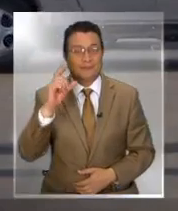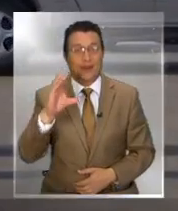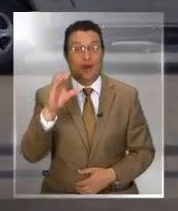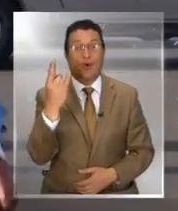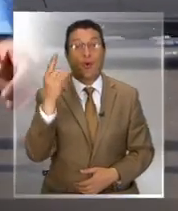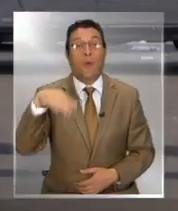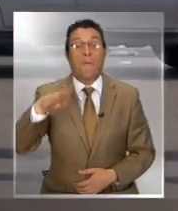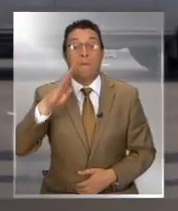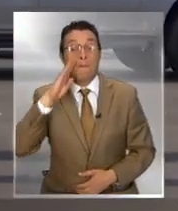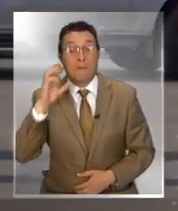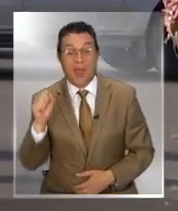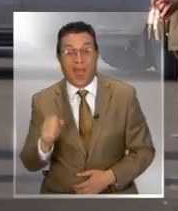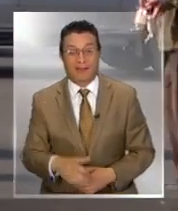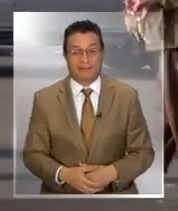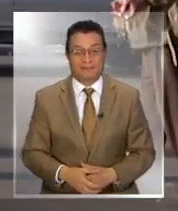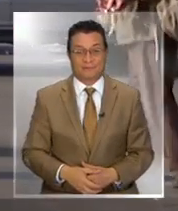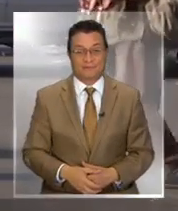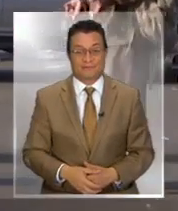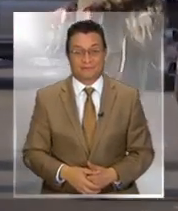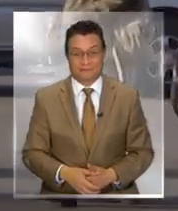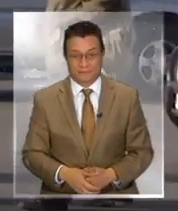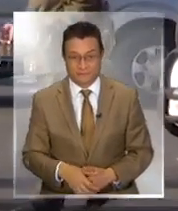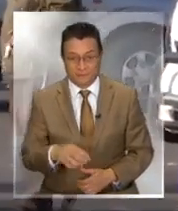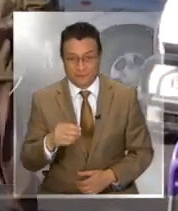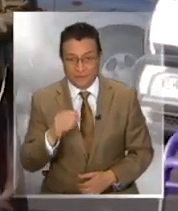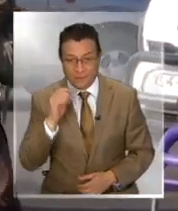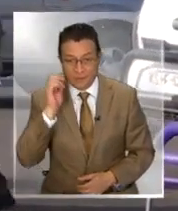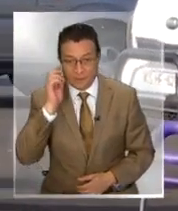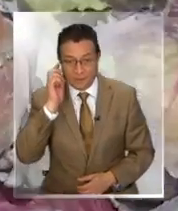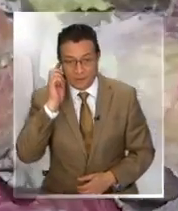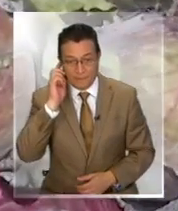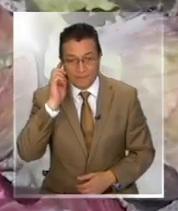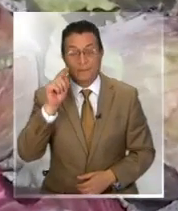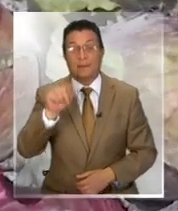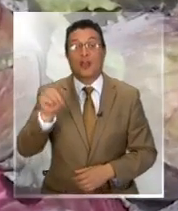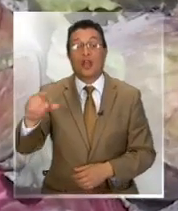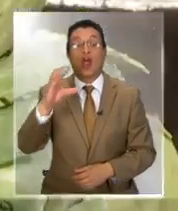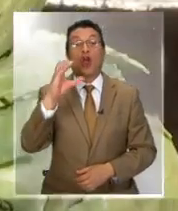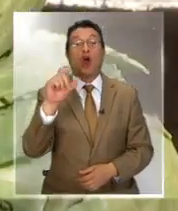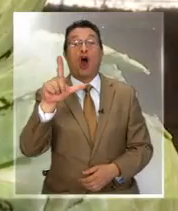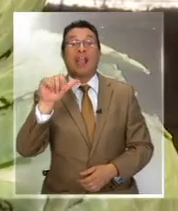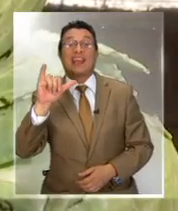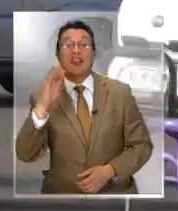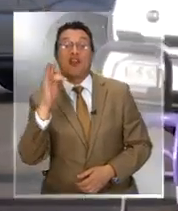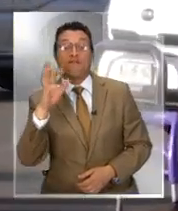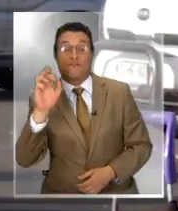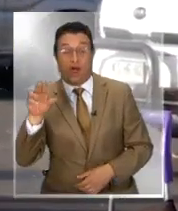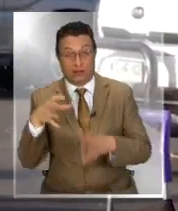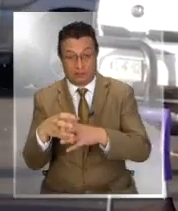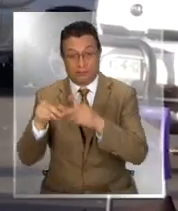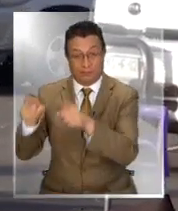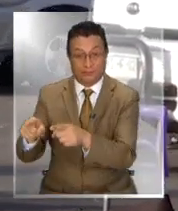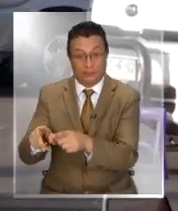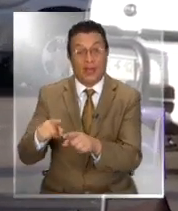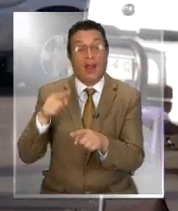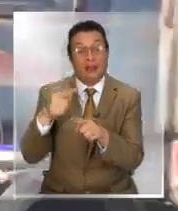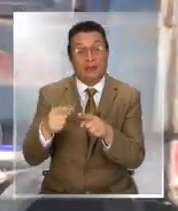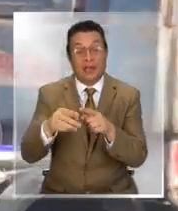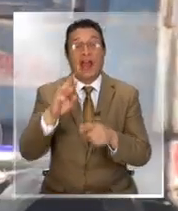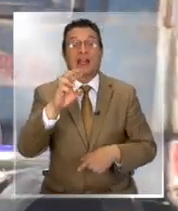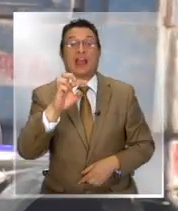Acá estamos en este ratito, trabajando por este sector de Salas Coliflores y lo que son también, tiene que ser un repollo,